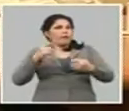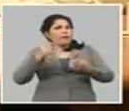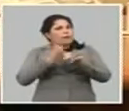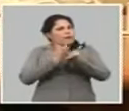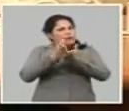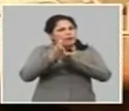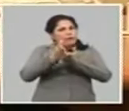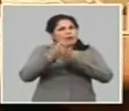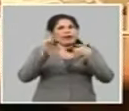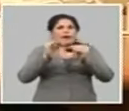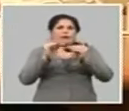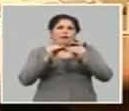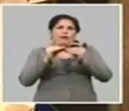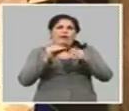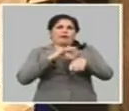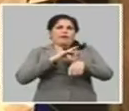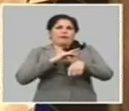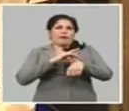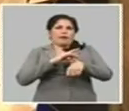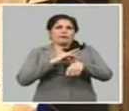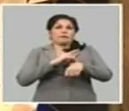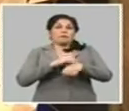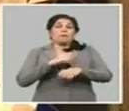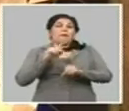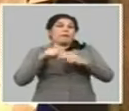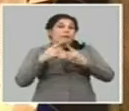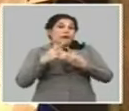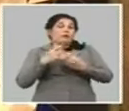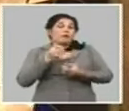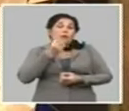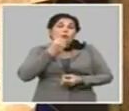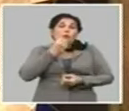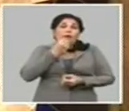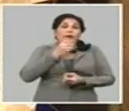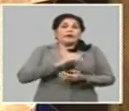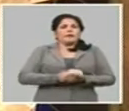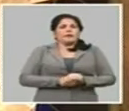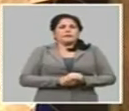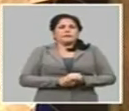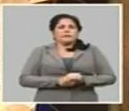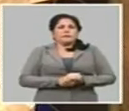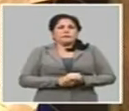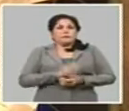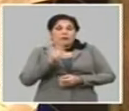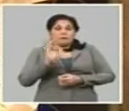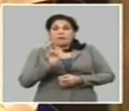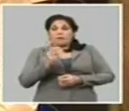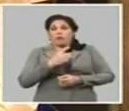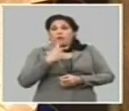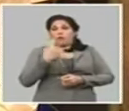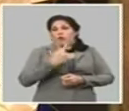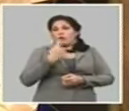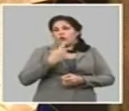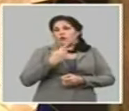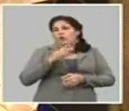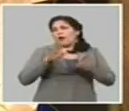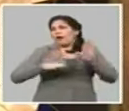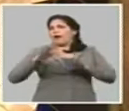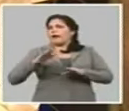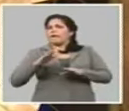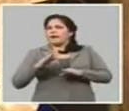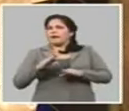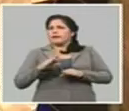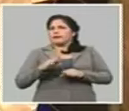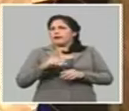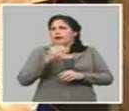transmisión de la enfermedad aunque en un caso que fue negativo no tenemos confirmación de la nota de lo negativo